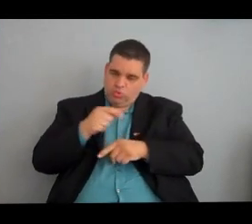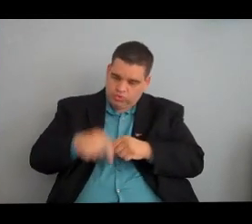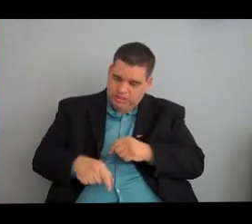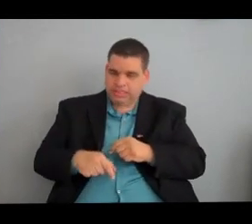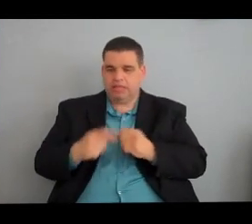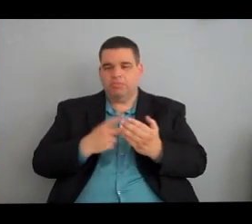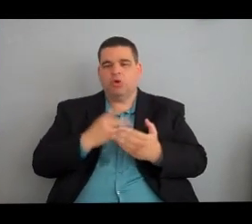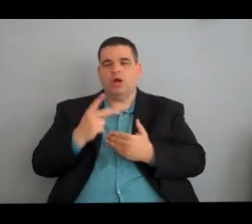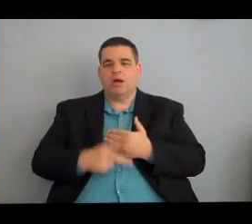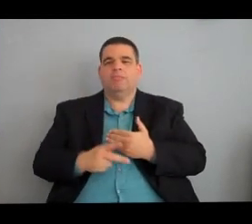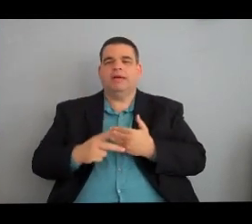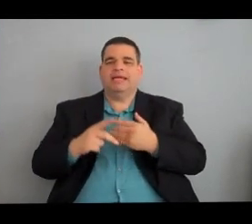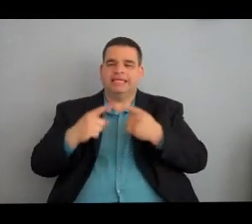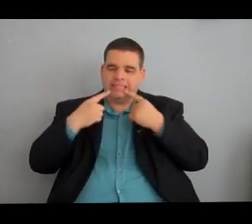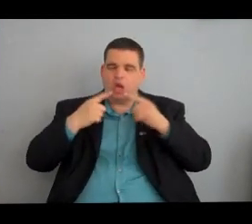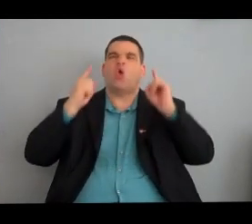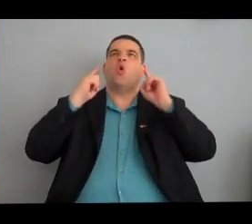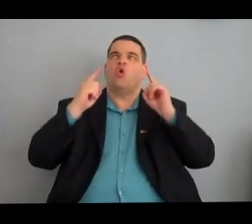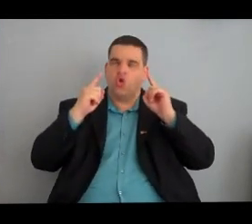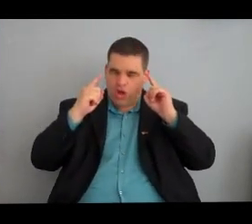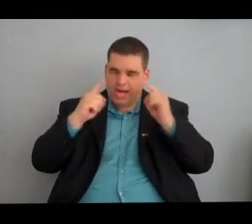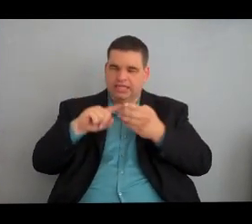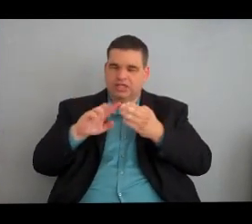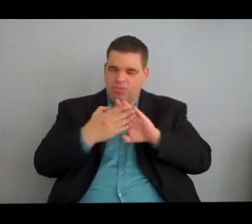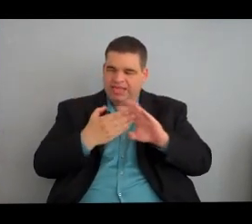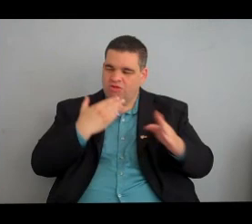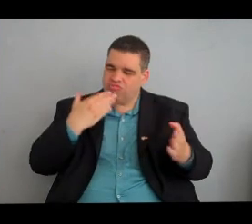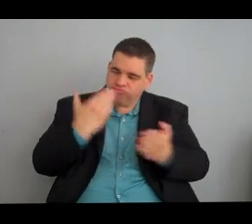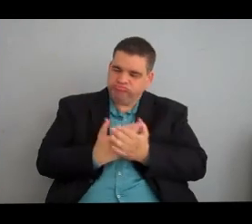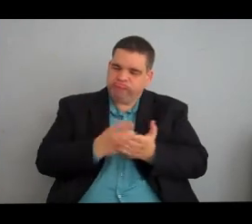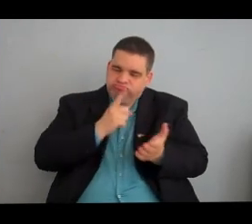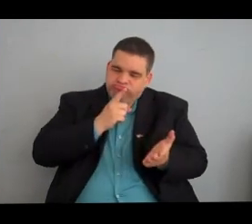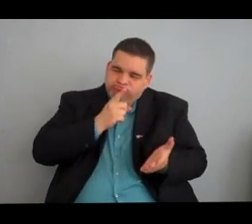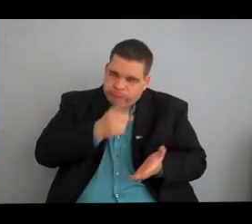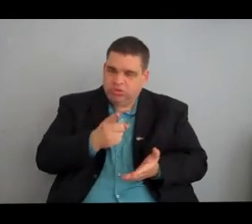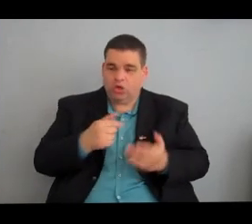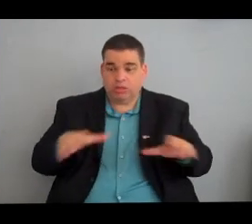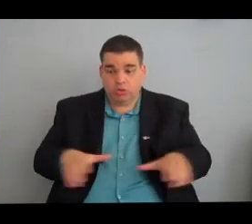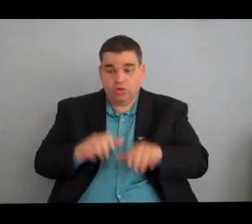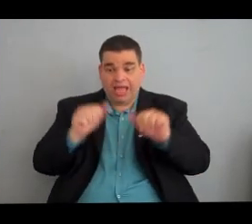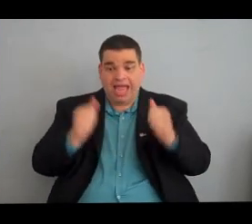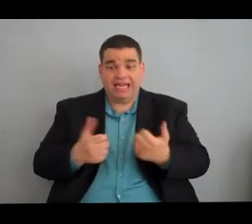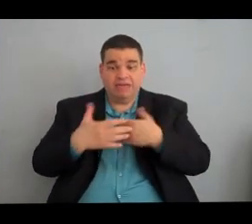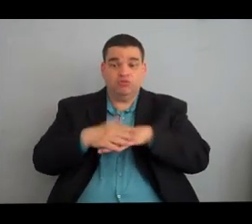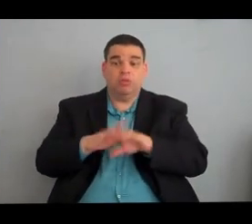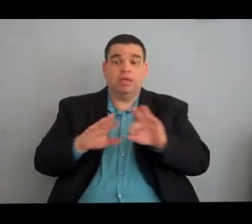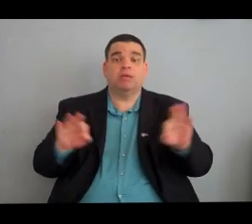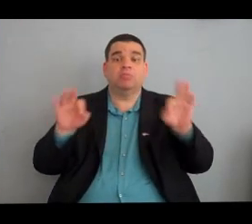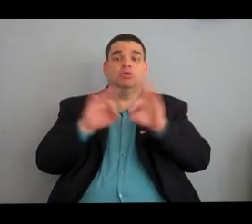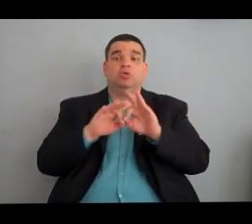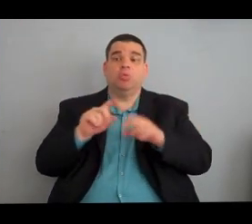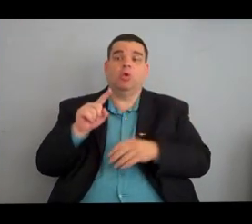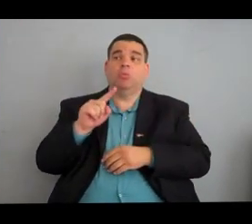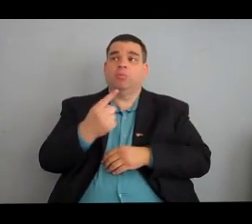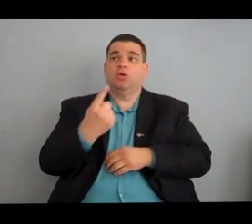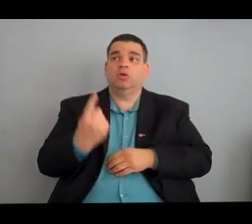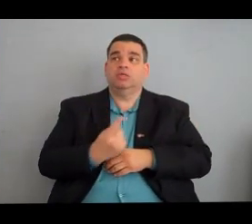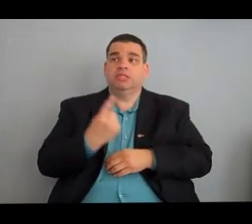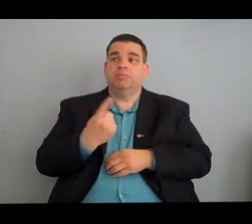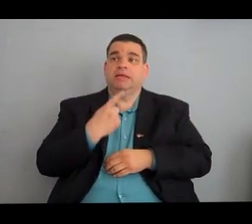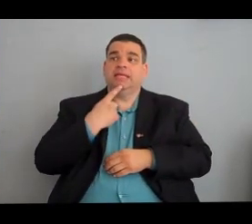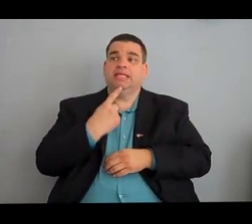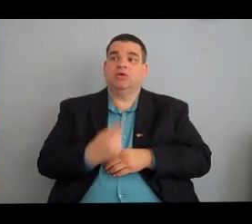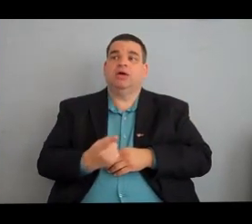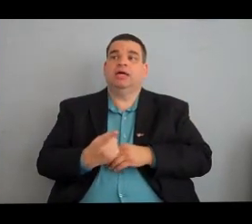que realmente se produjera, o sea, se materializara. Claro. Yo creo que lo que estamos haciendo aquí en Arte Fusión es bien importante. Somos los pioneros y, como siempre digo, que se copien